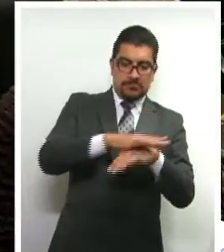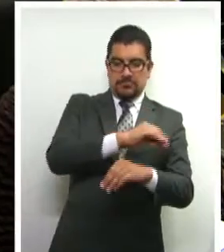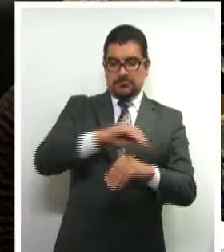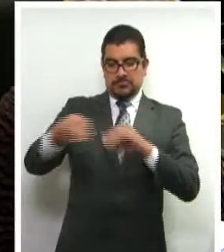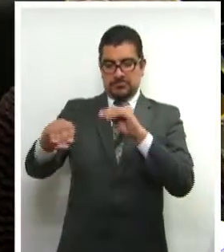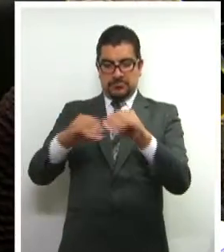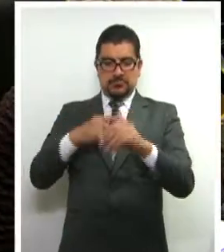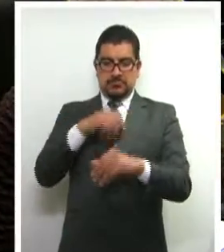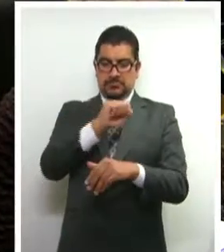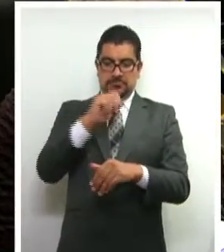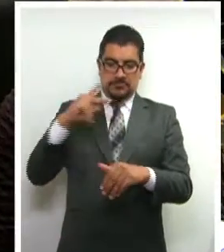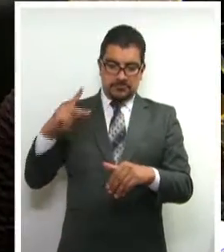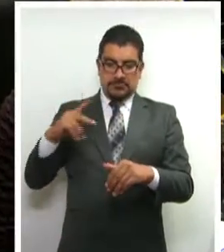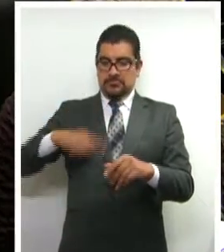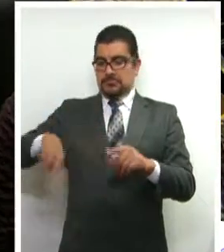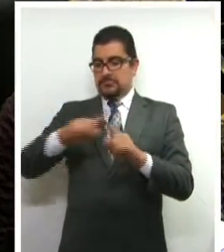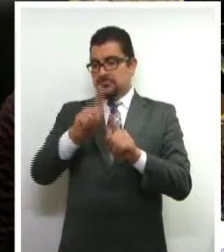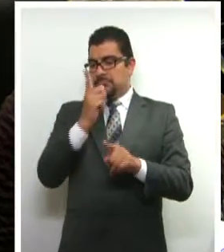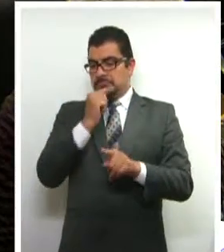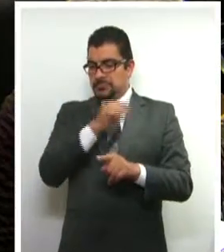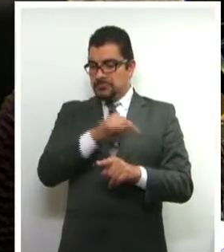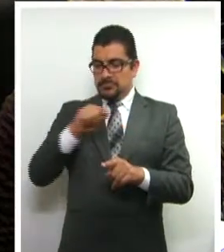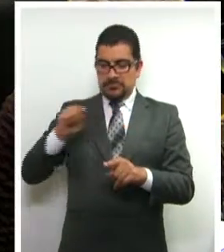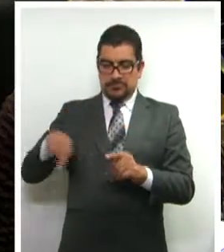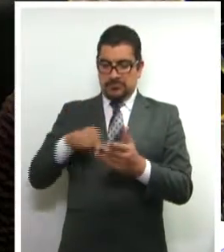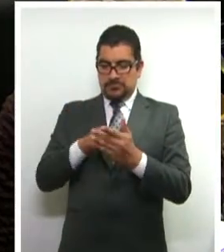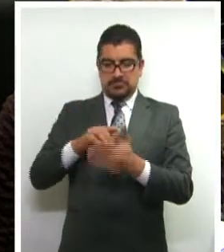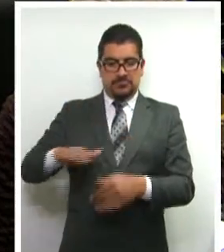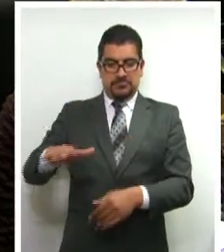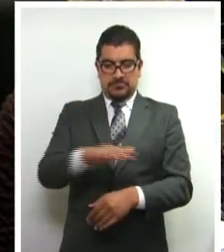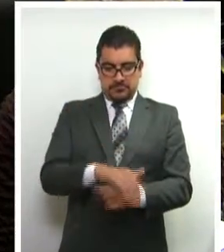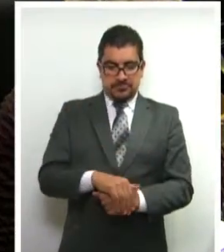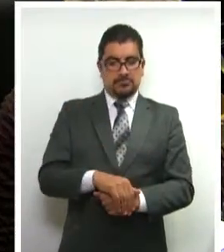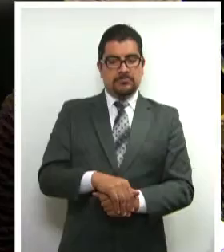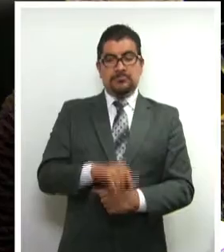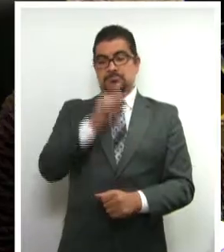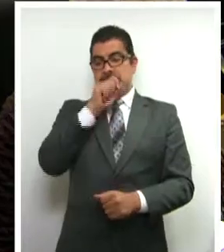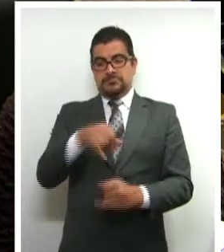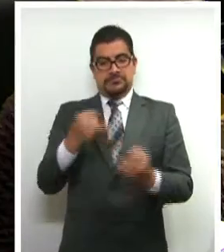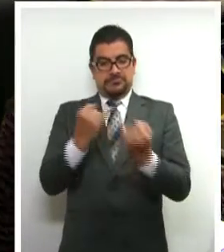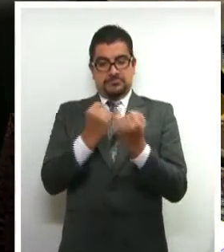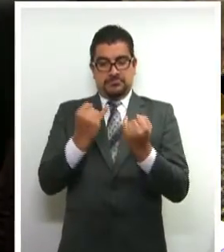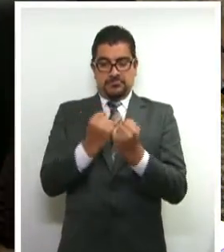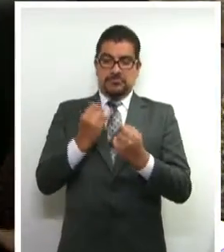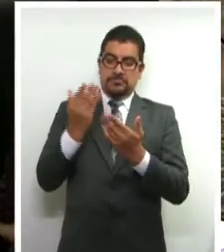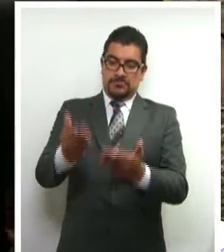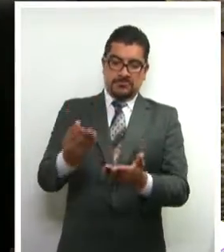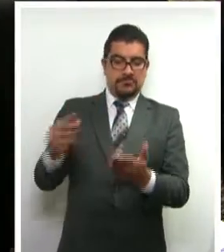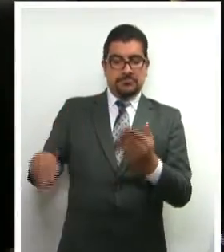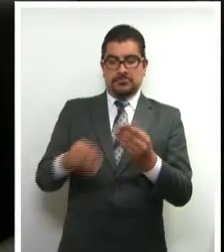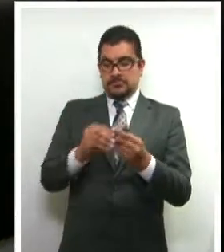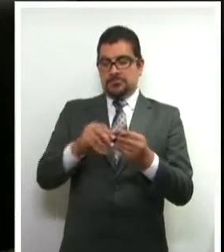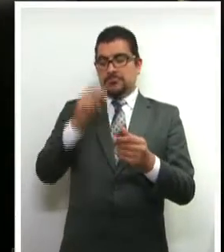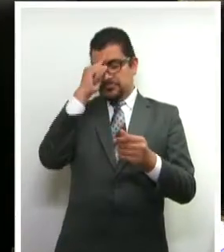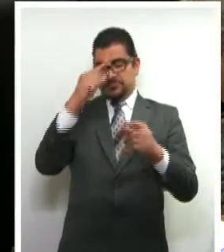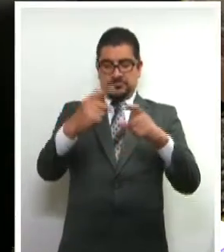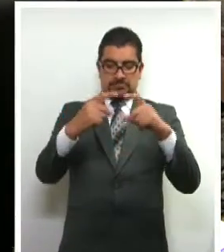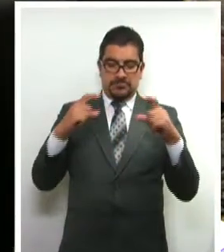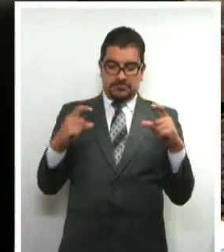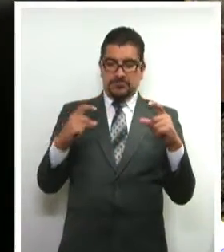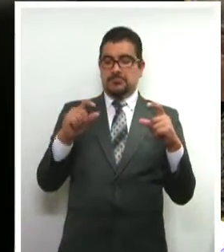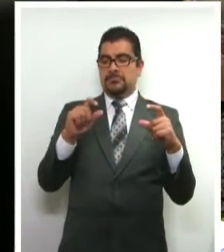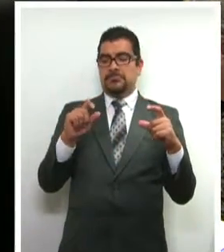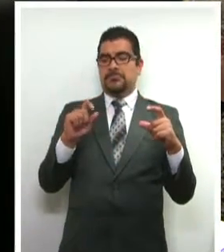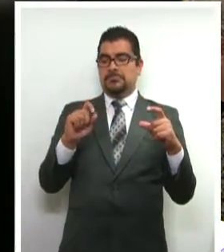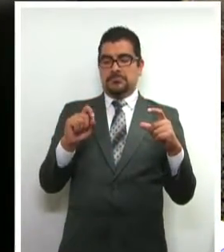los mandos policíacos en su ámbito territorial. Por otra parte, es necesario agregar una fracción vigésima al numeral 3